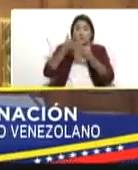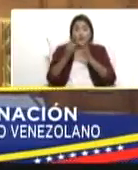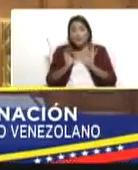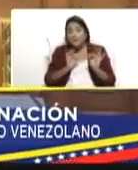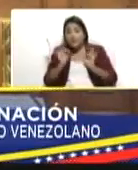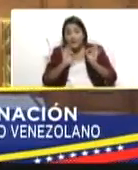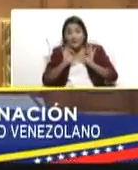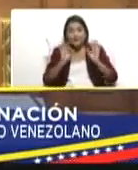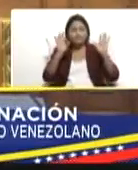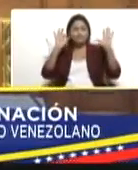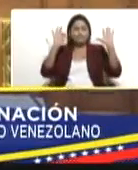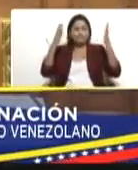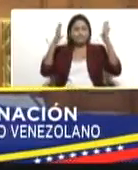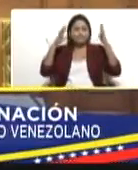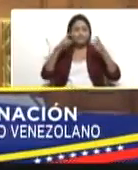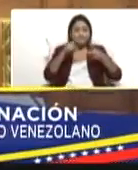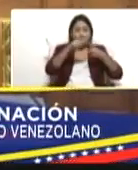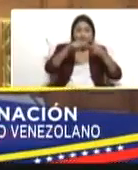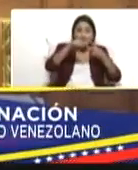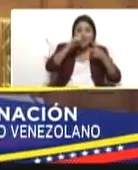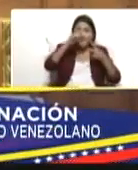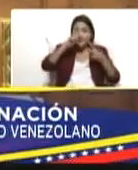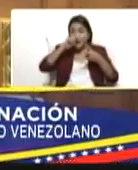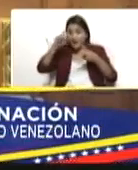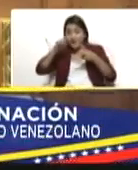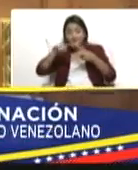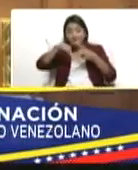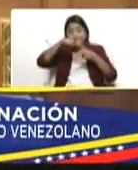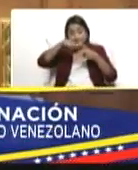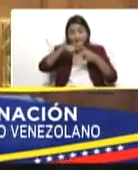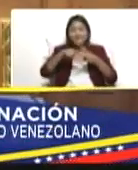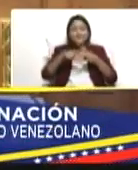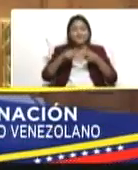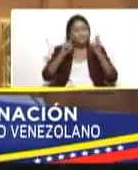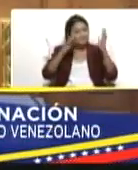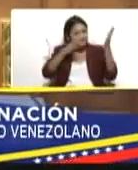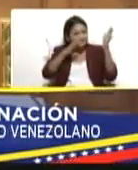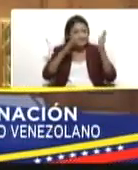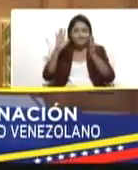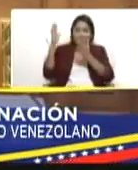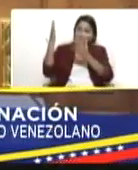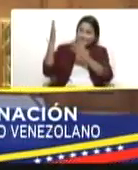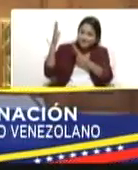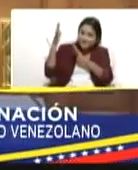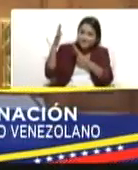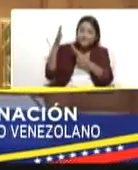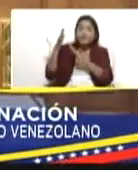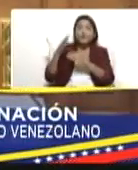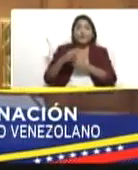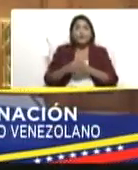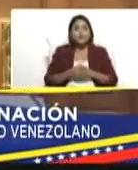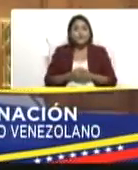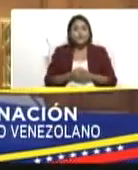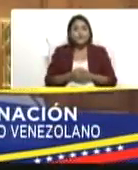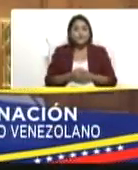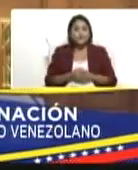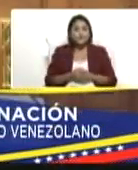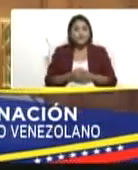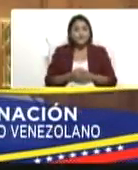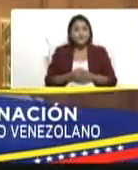para celebrarla por todo lo alto desde ya con nuestro pueblo celebrar junín celebrar ayacucho celebrar a